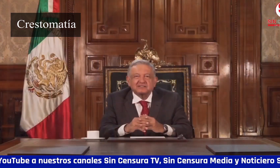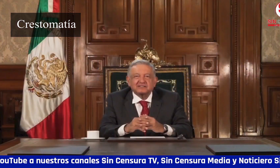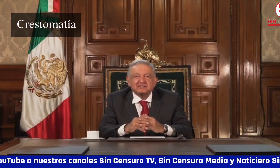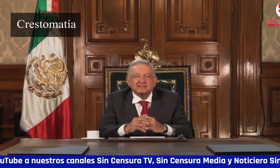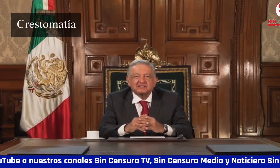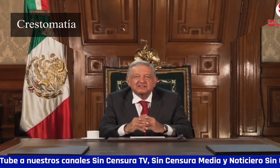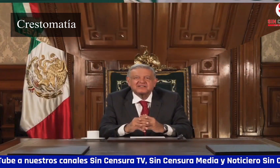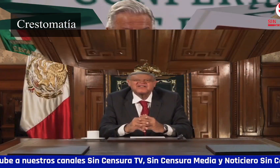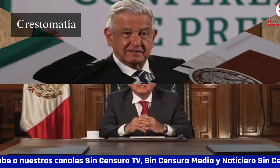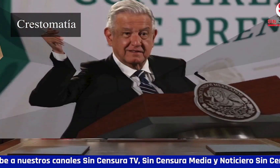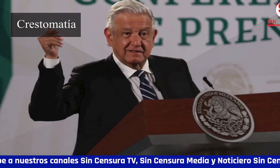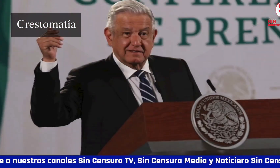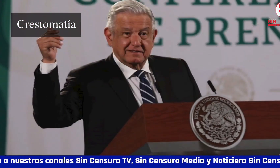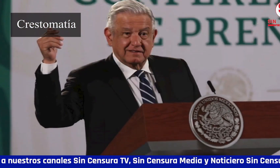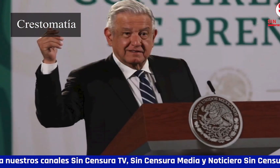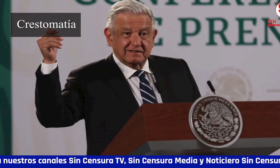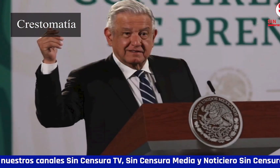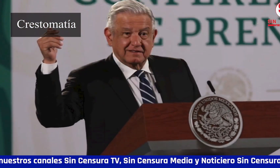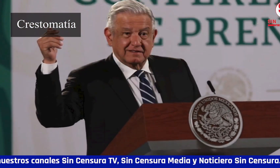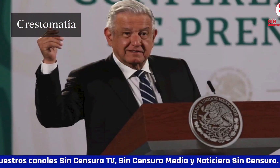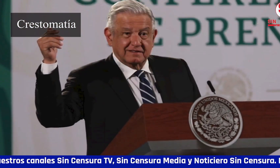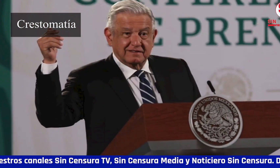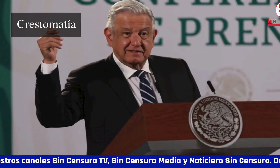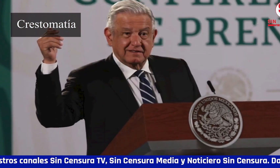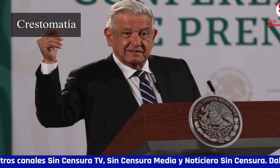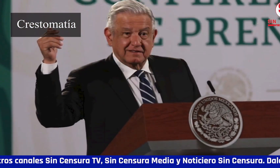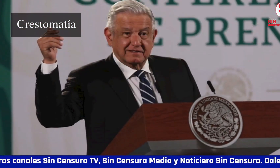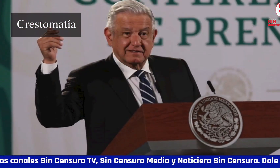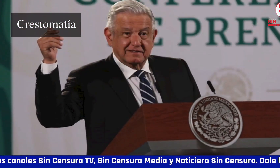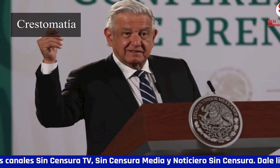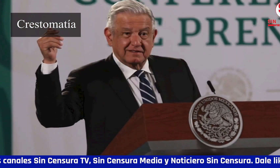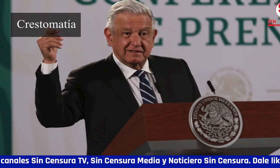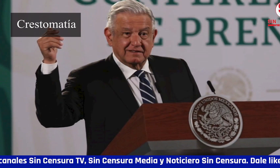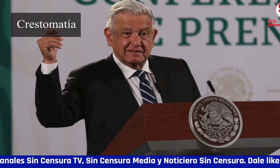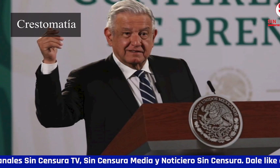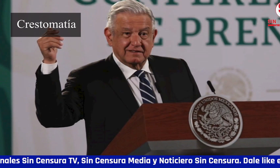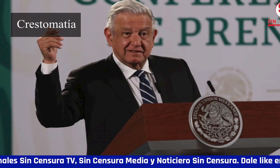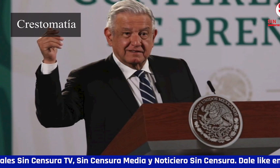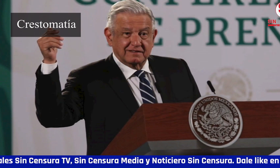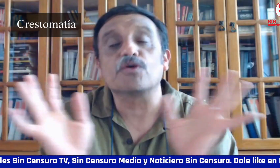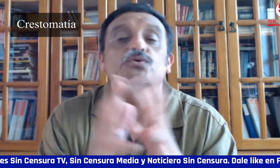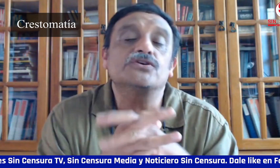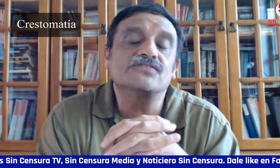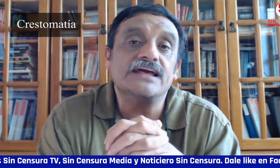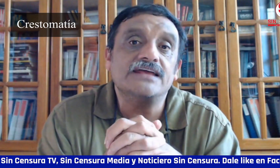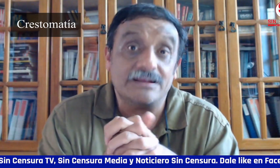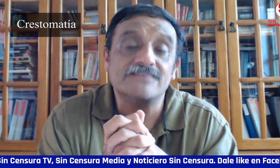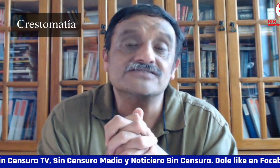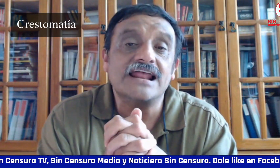en petrolíferos, que son diésel, gasolina, turbocina, asfalto y otros